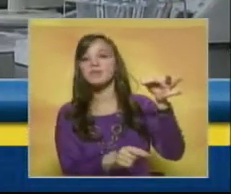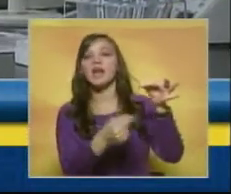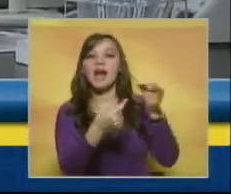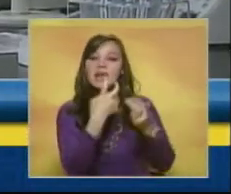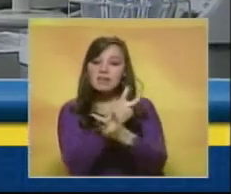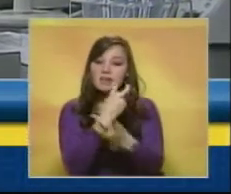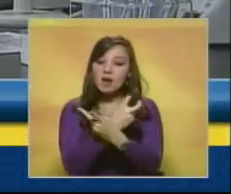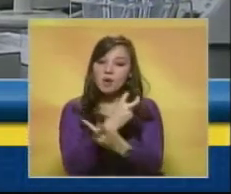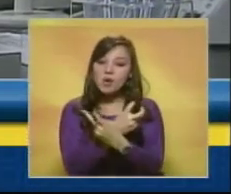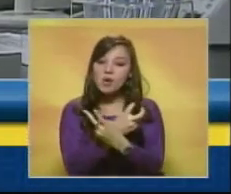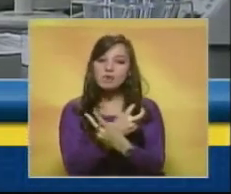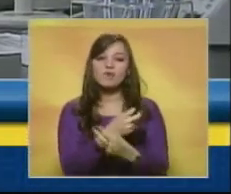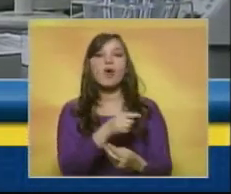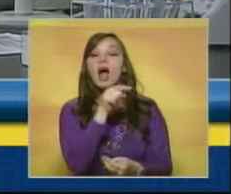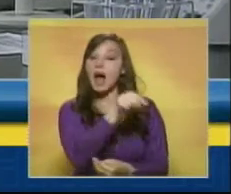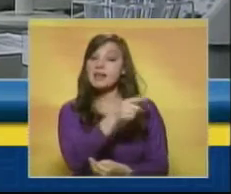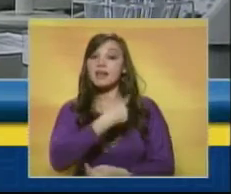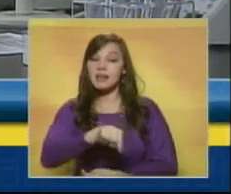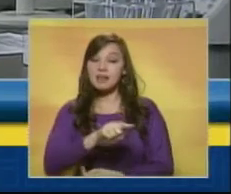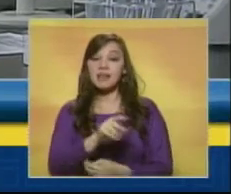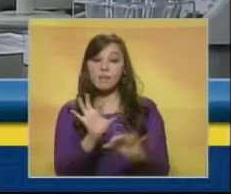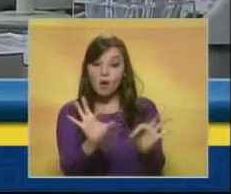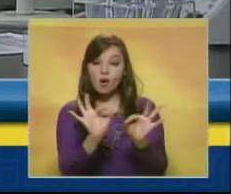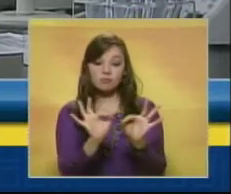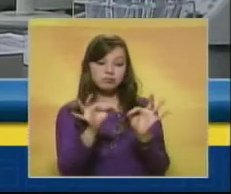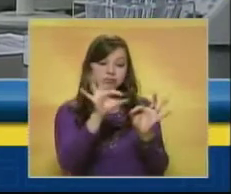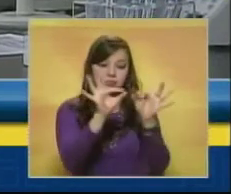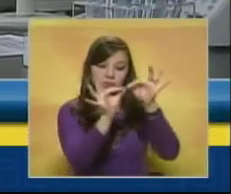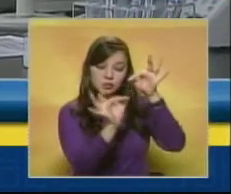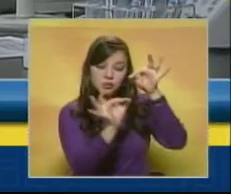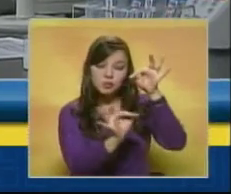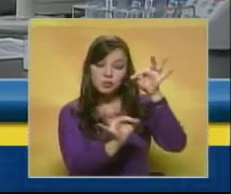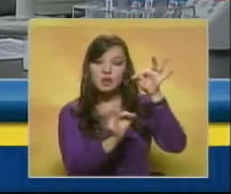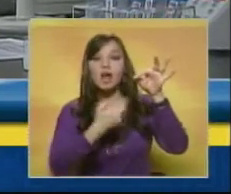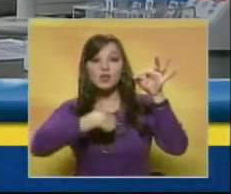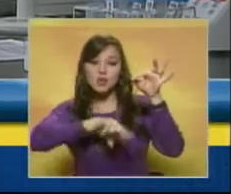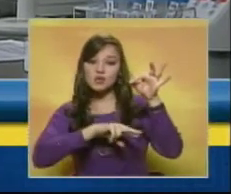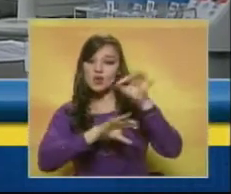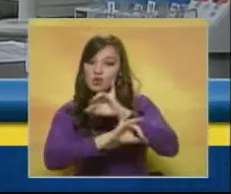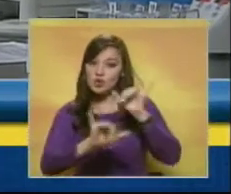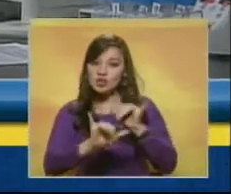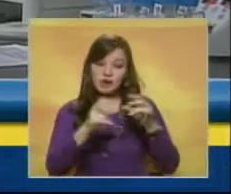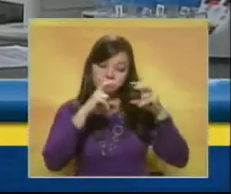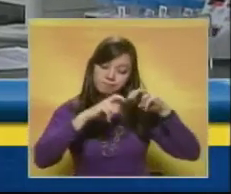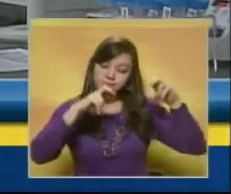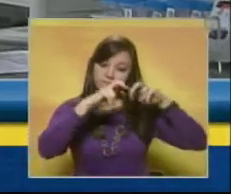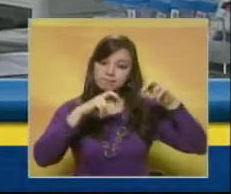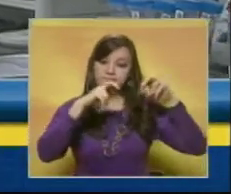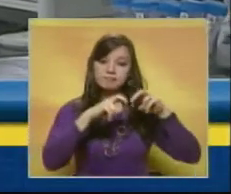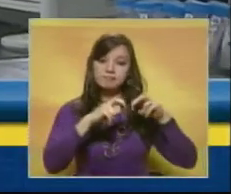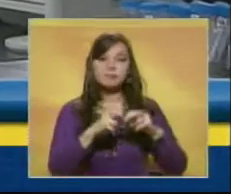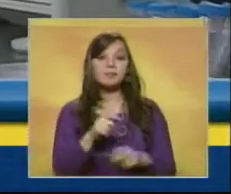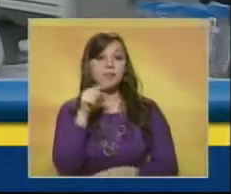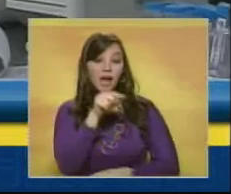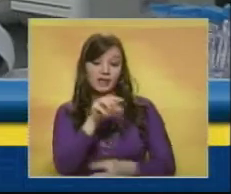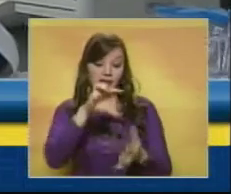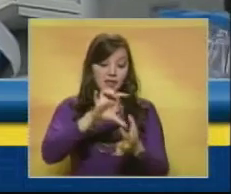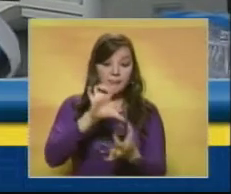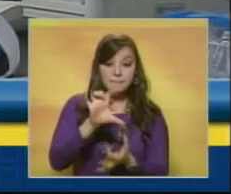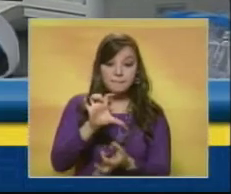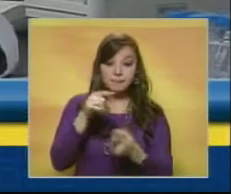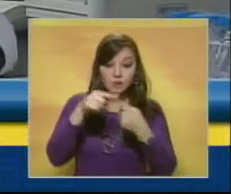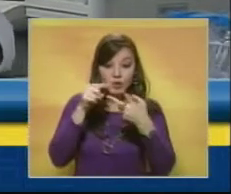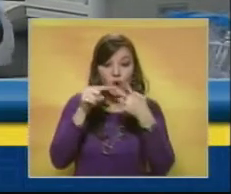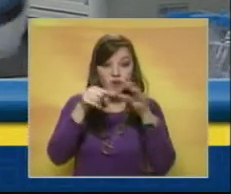óseas y aquí tenemos una especie de fragmentos de los cuales ya nosotros lo hemos venido trabajando. De estas piezas